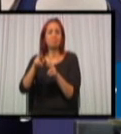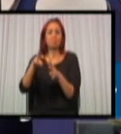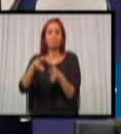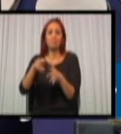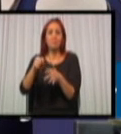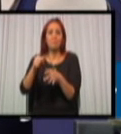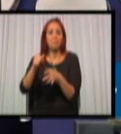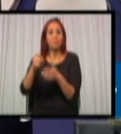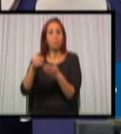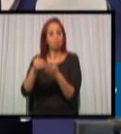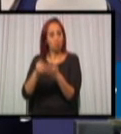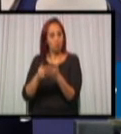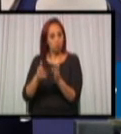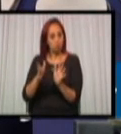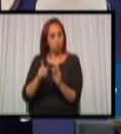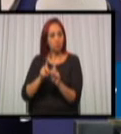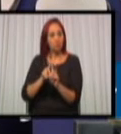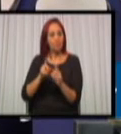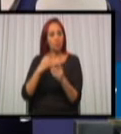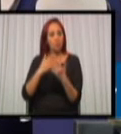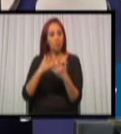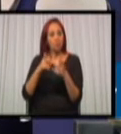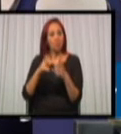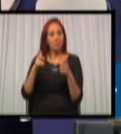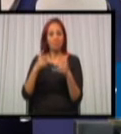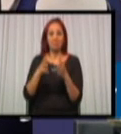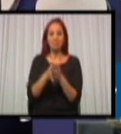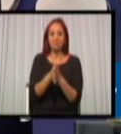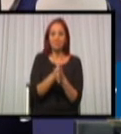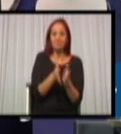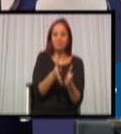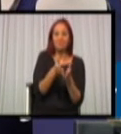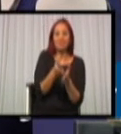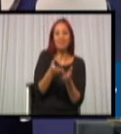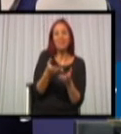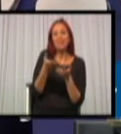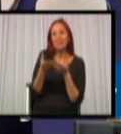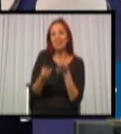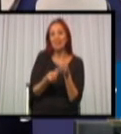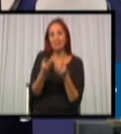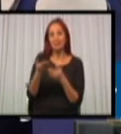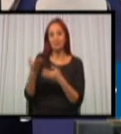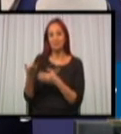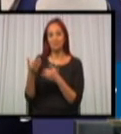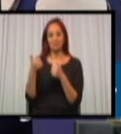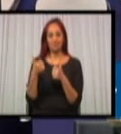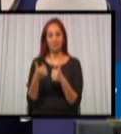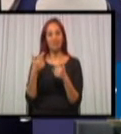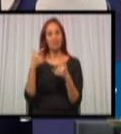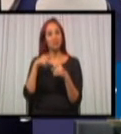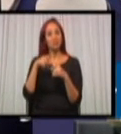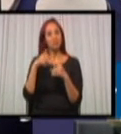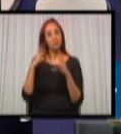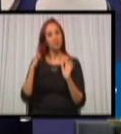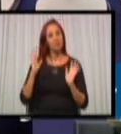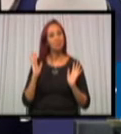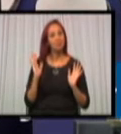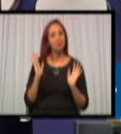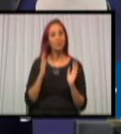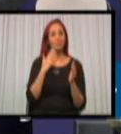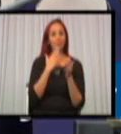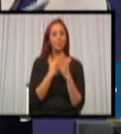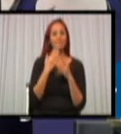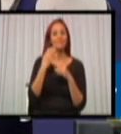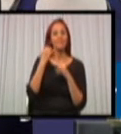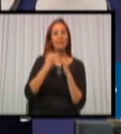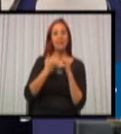pocos recursos, pero con grandes deseos de procurar hacer las cosas bien y eso es lo que cuenta. Al fin y al